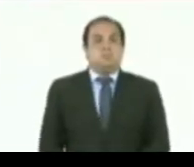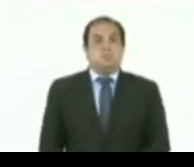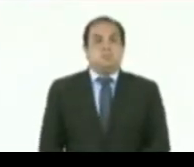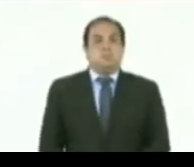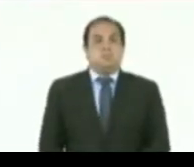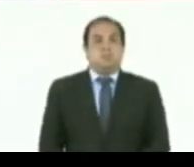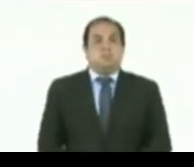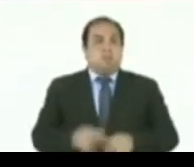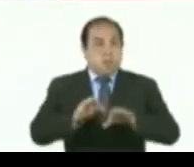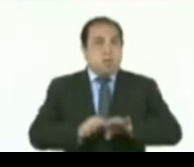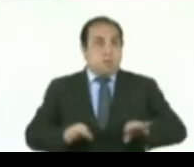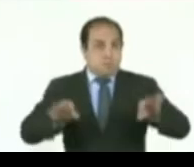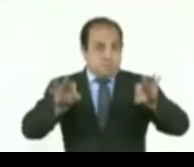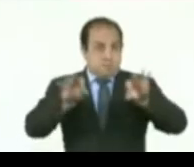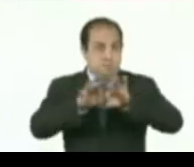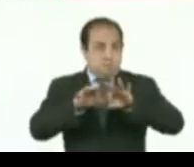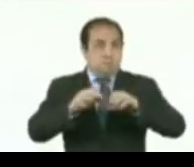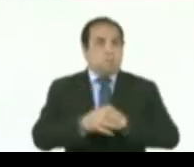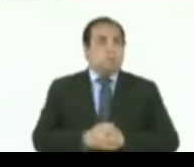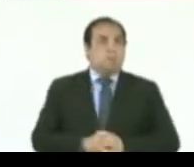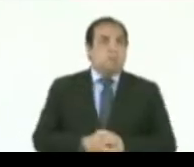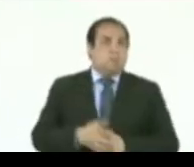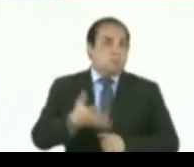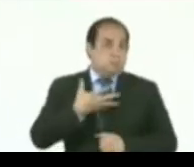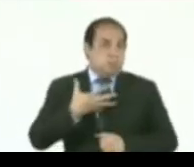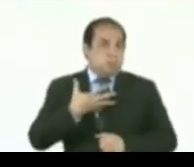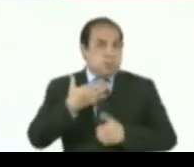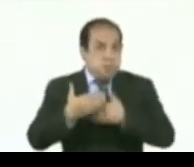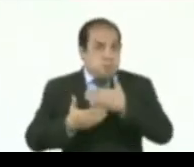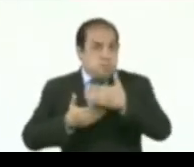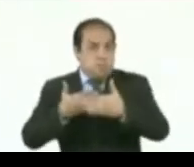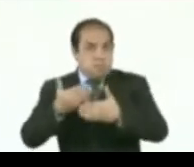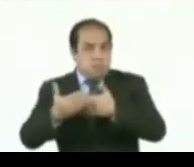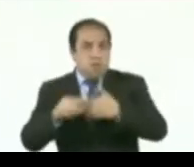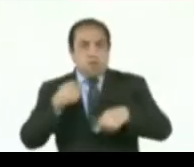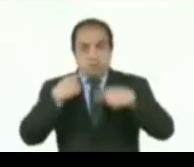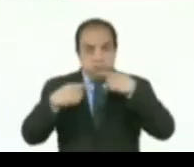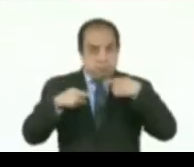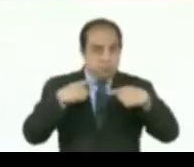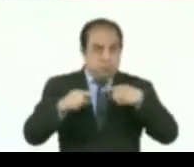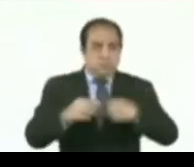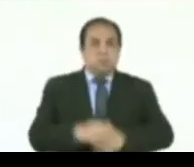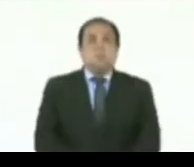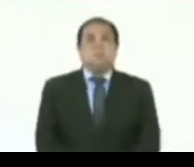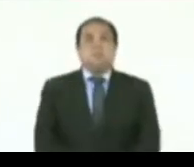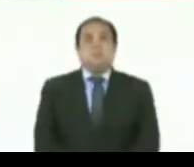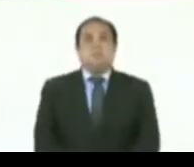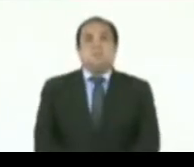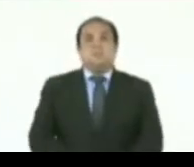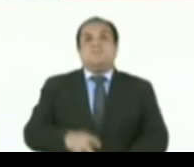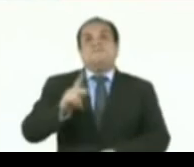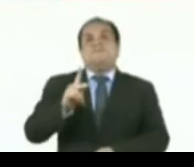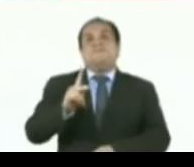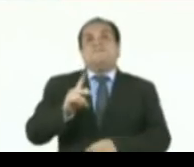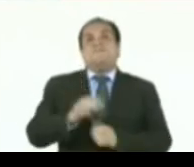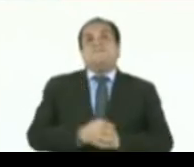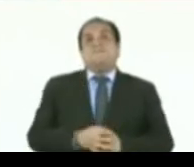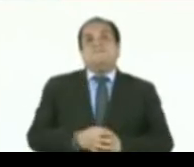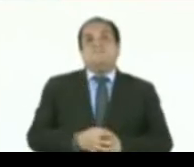es importante que haya este proceso de discusión, pero me